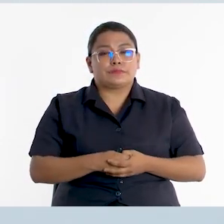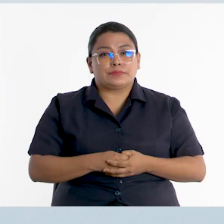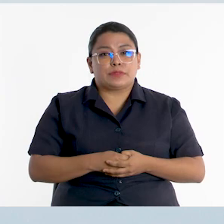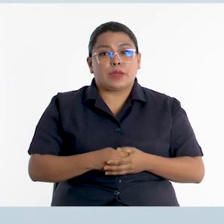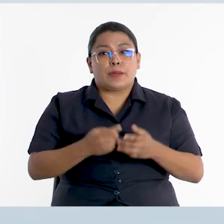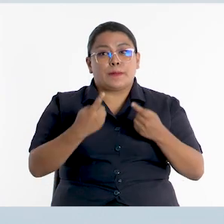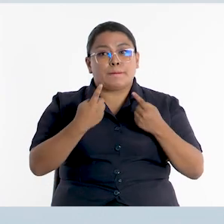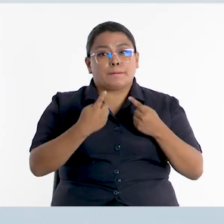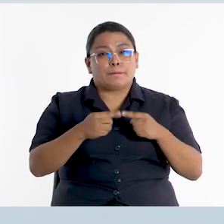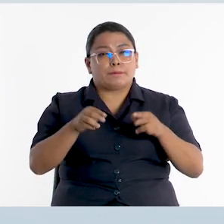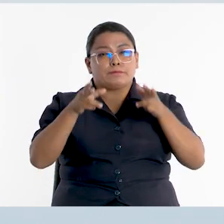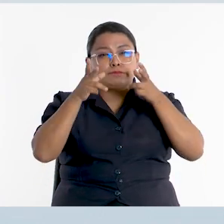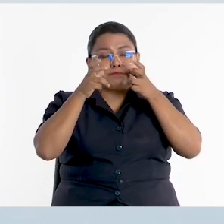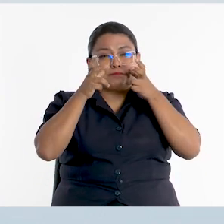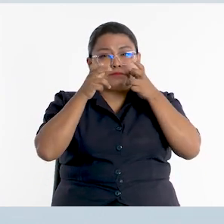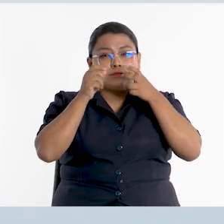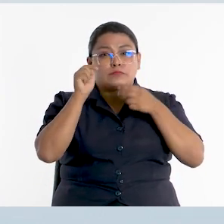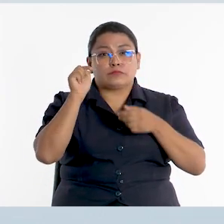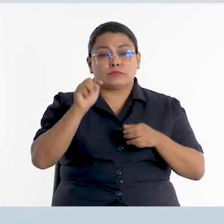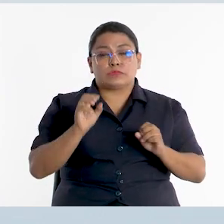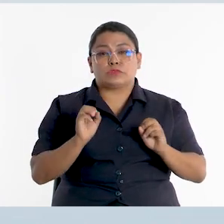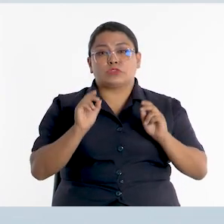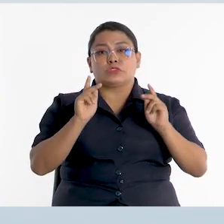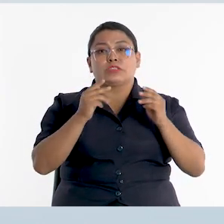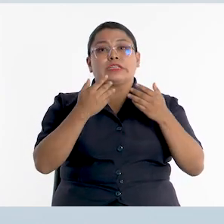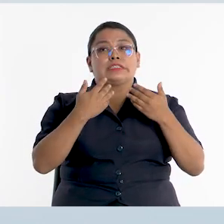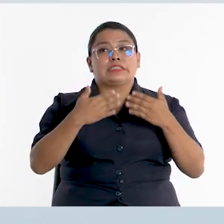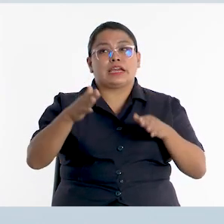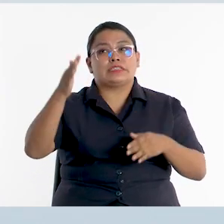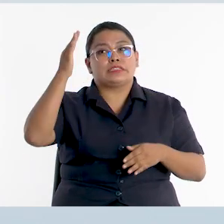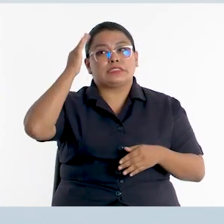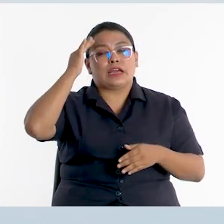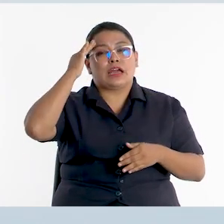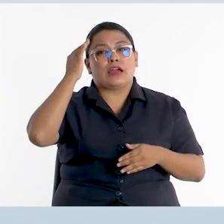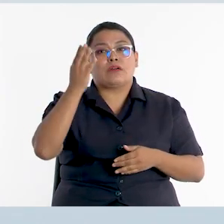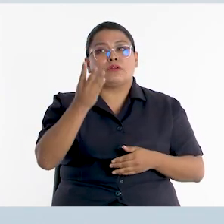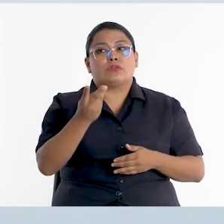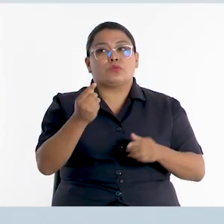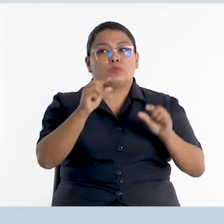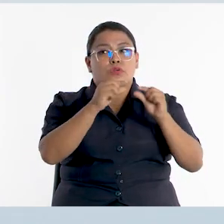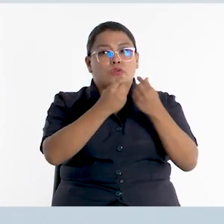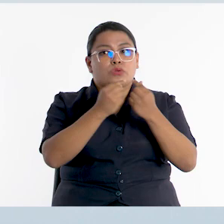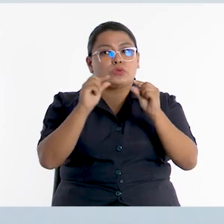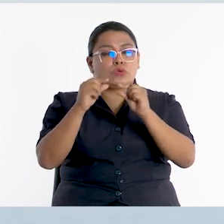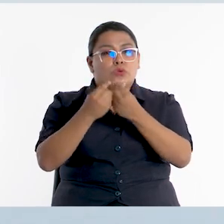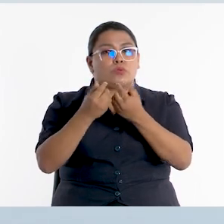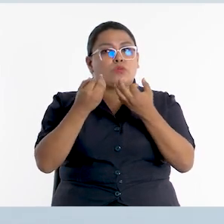4. Sin embargo, observa que en este caso ya se conoce la cantidad de grupos a formar.